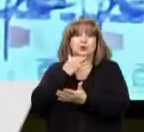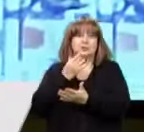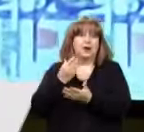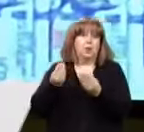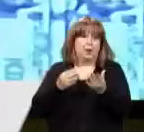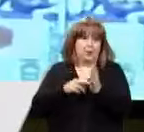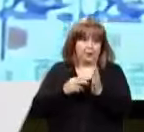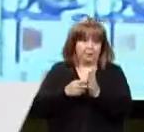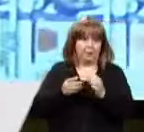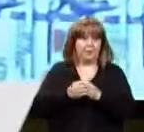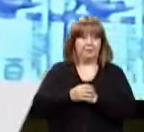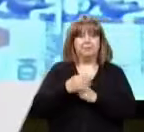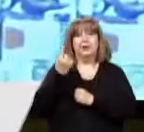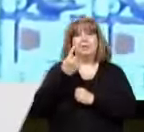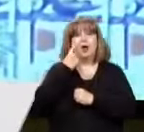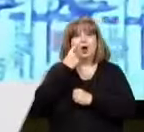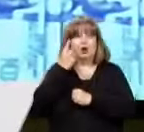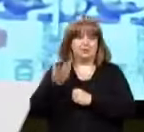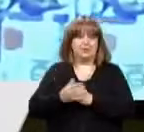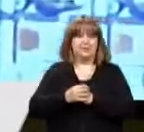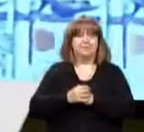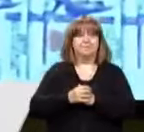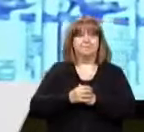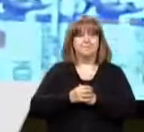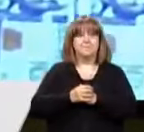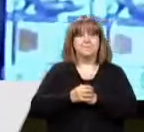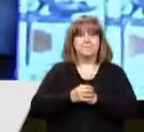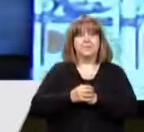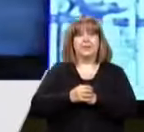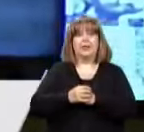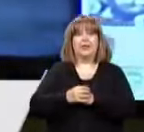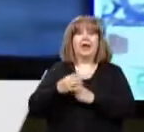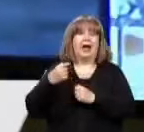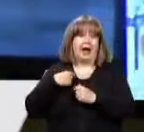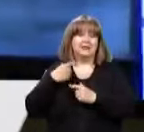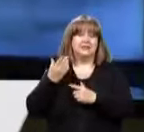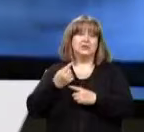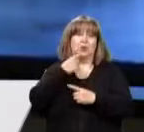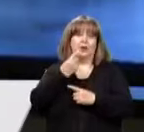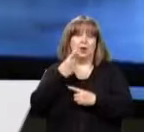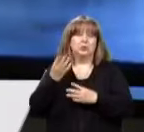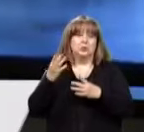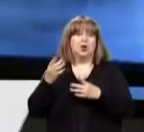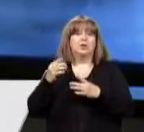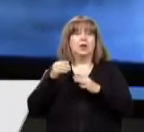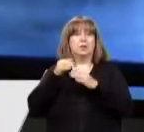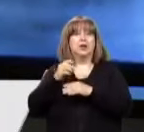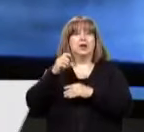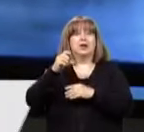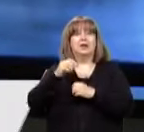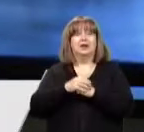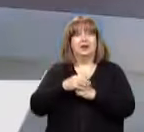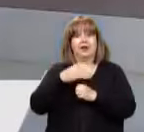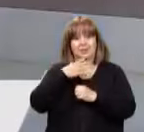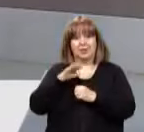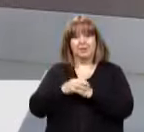entonces muy bien para reconocer primero el perfil de inversor que uno tiene y eso cuando abro la cuenta lo conozco a través de tres preguntas de preguntas que te hacen si es verdad no